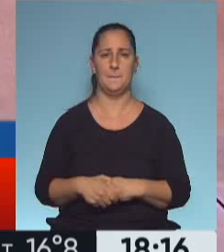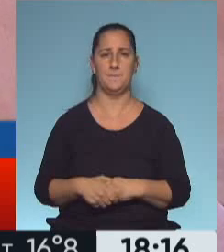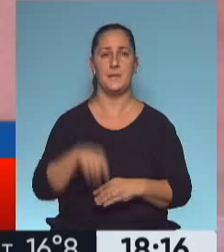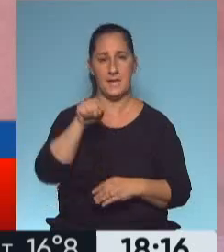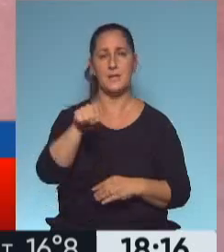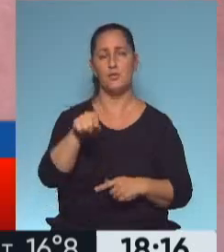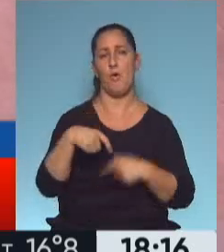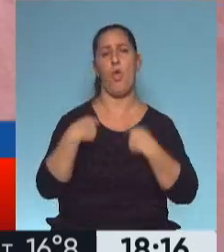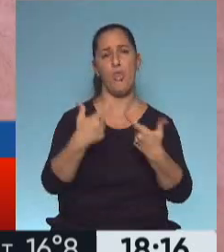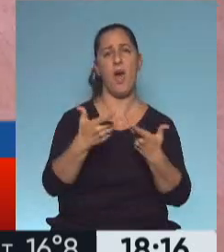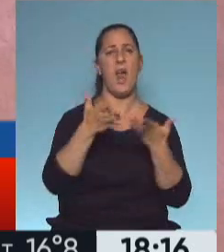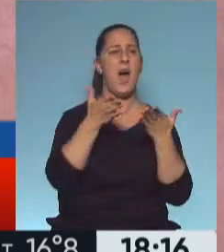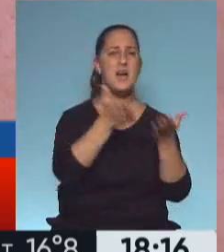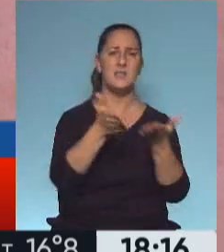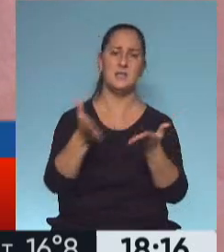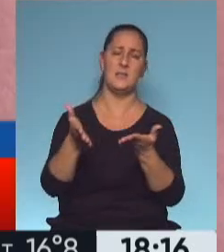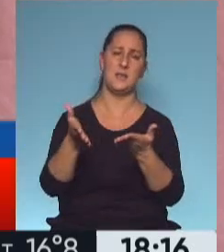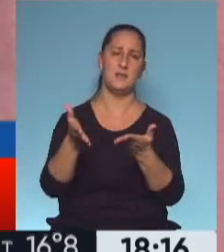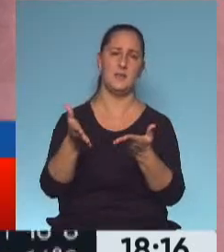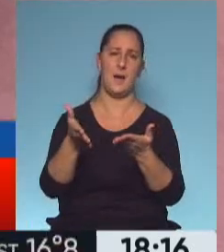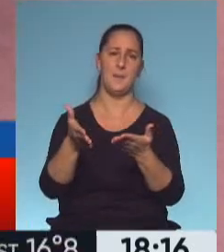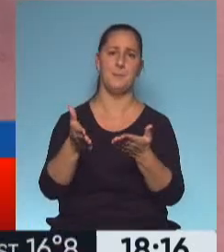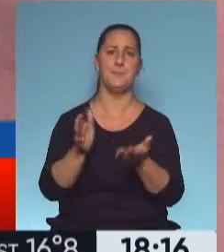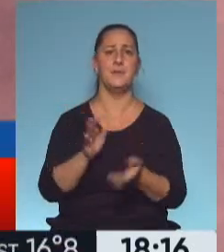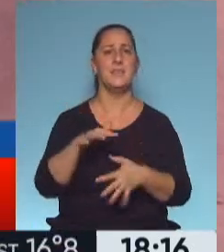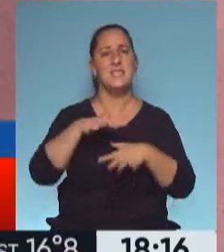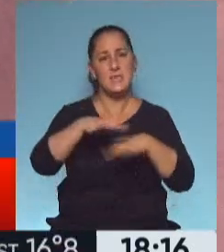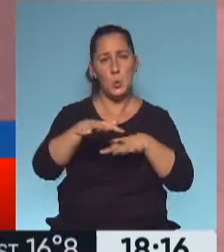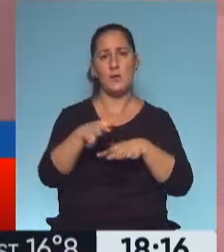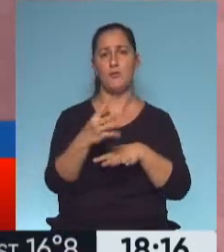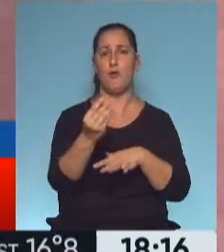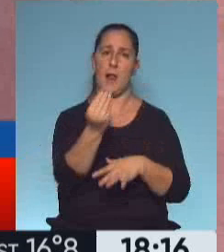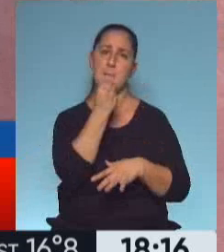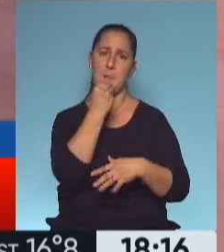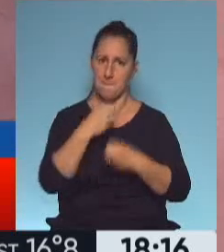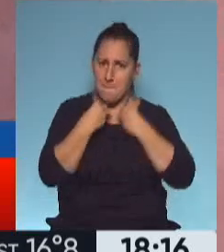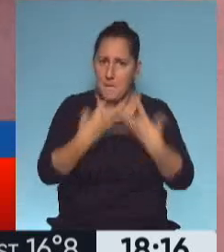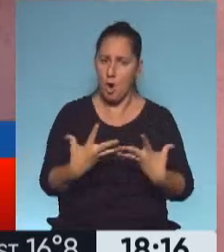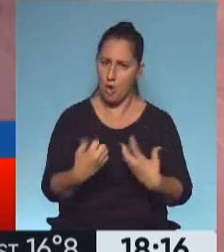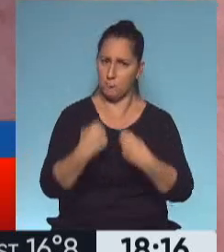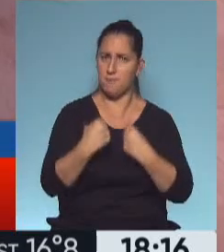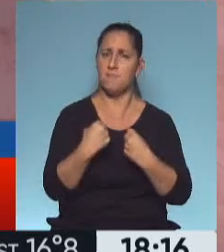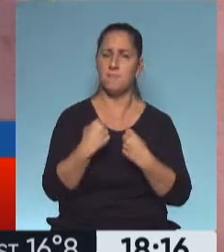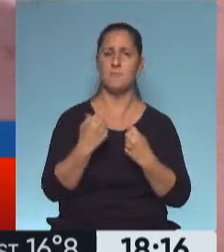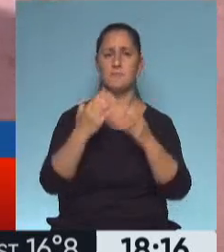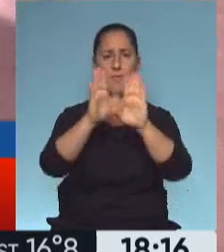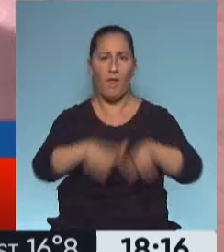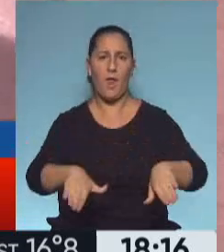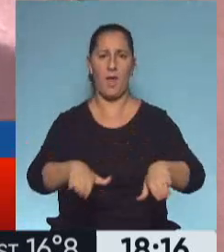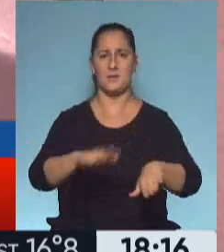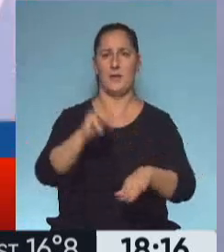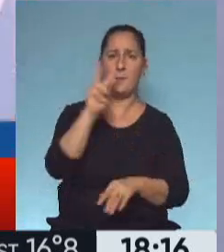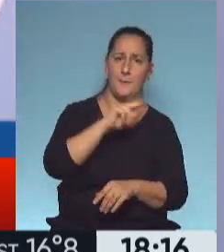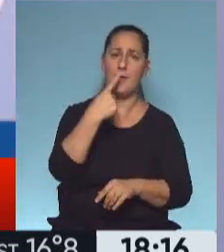proveer asistencia para una situación alimentaria más robusta en los niños y niñas de nuestro